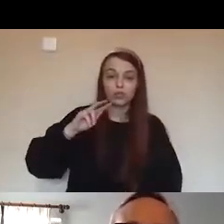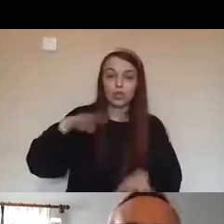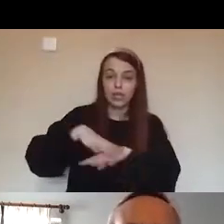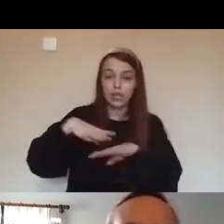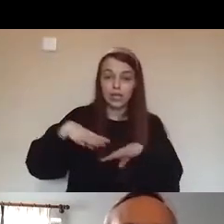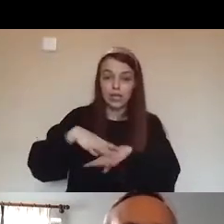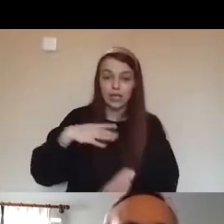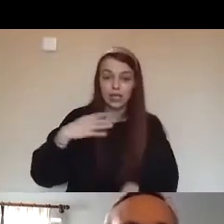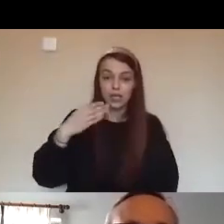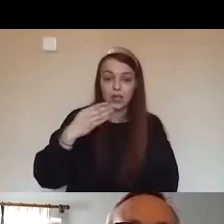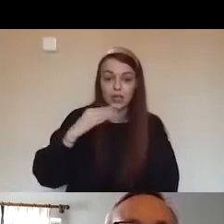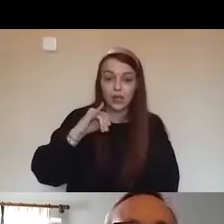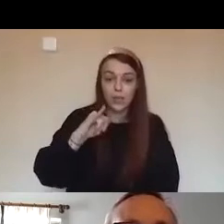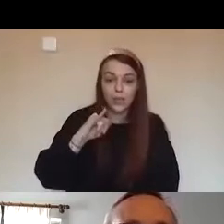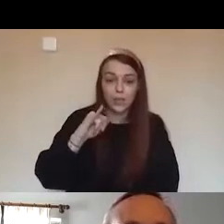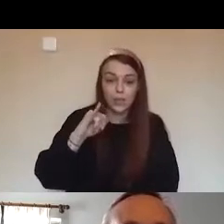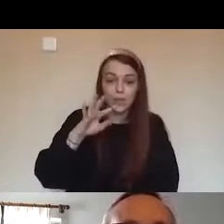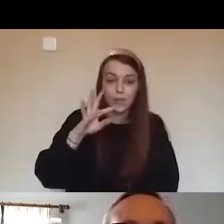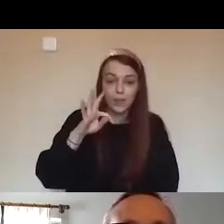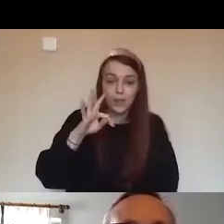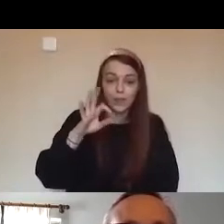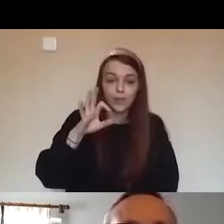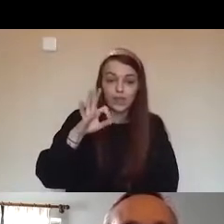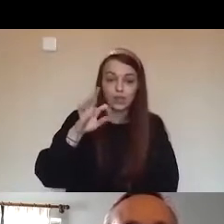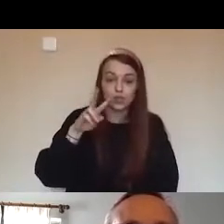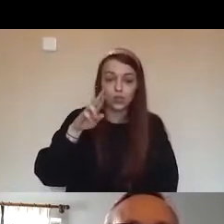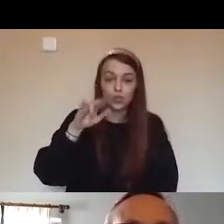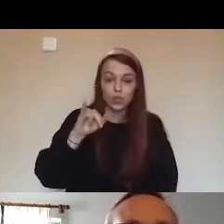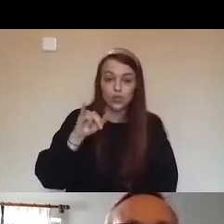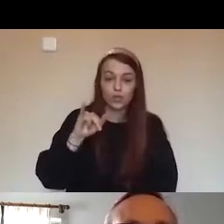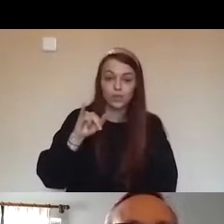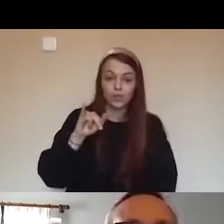No olvidemos que nuestros miembros son usuarios